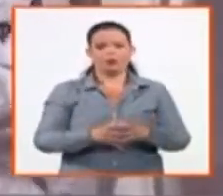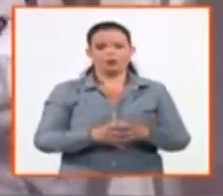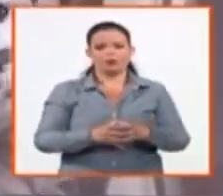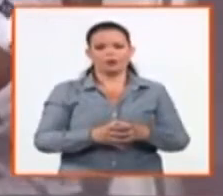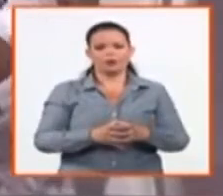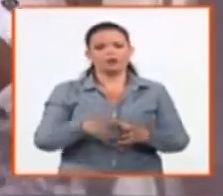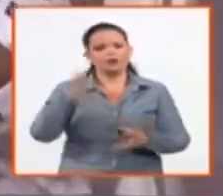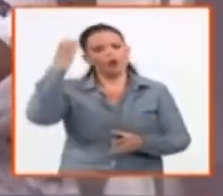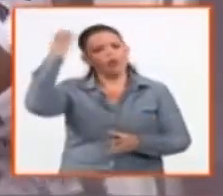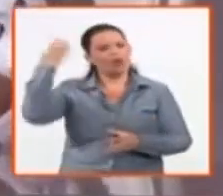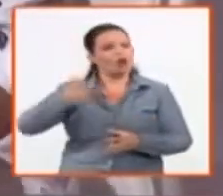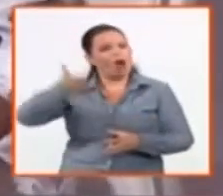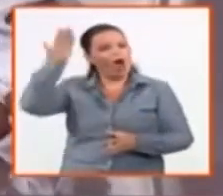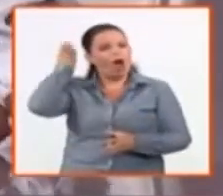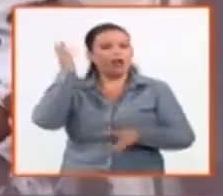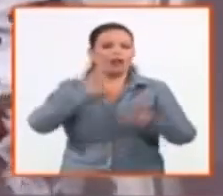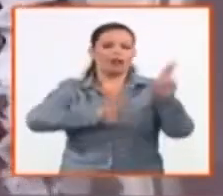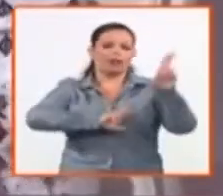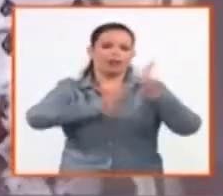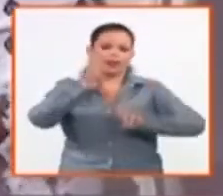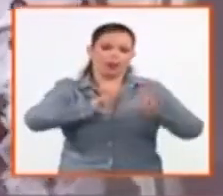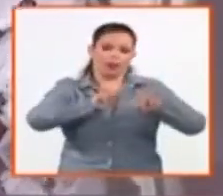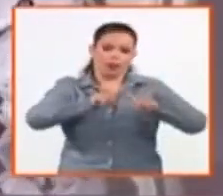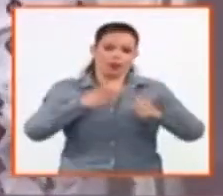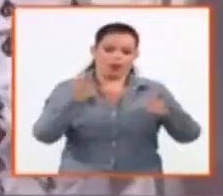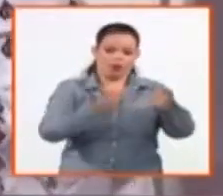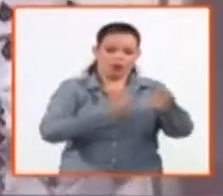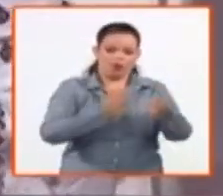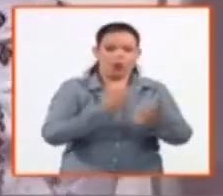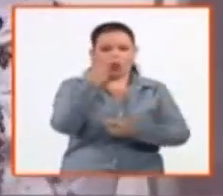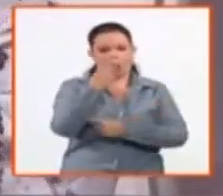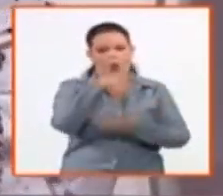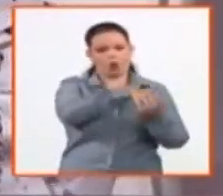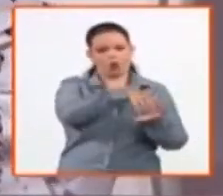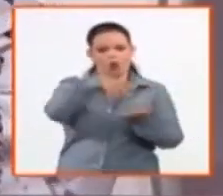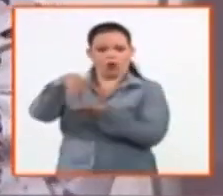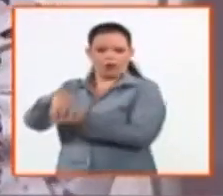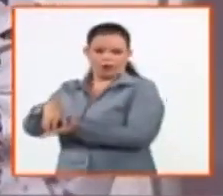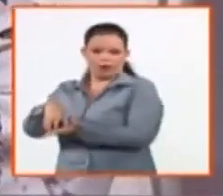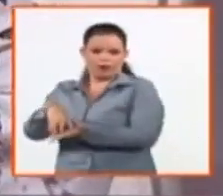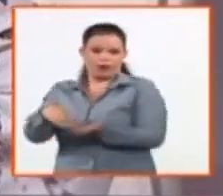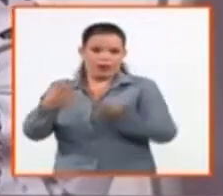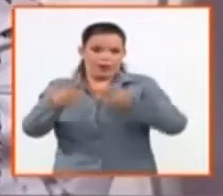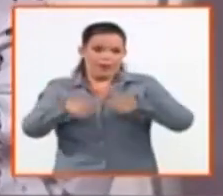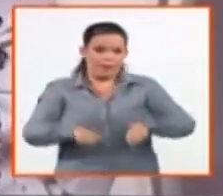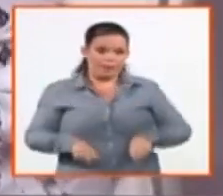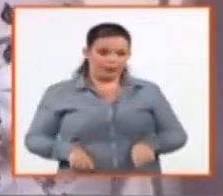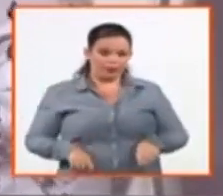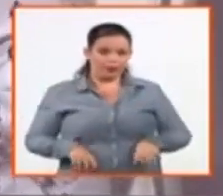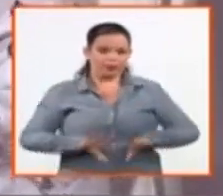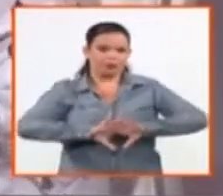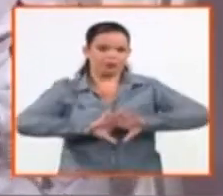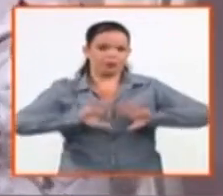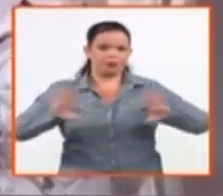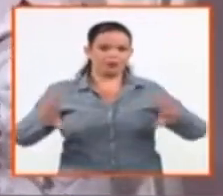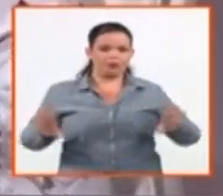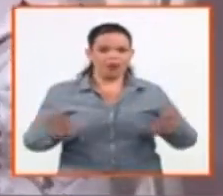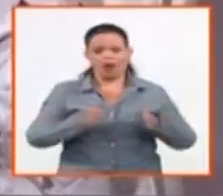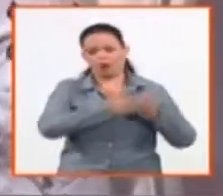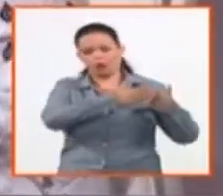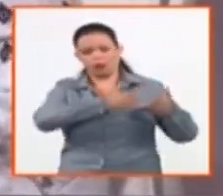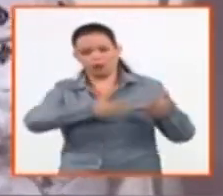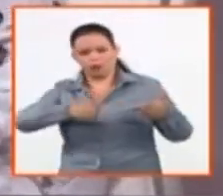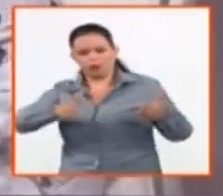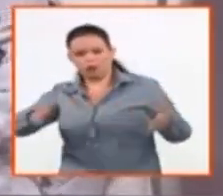porque estaban combatiendo en dos frentes. Pero ya, cuando las conversaciones con Trump avanzan y ellos se